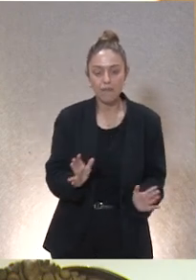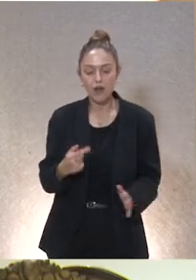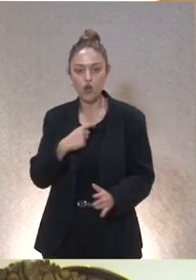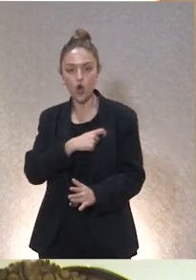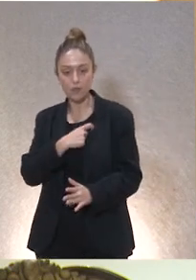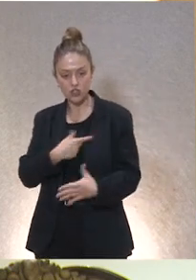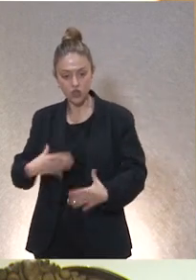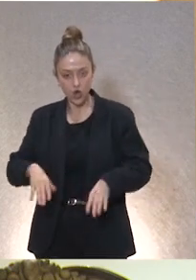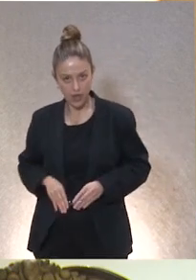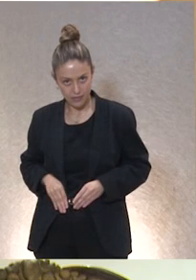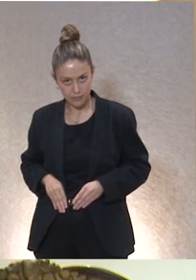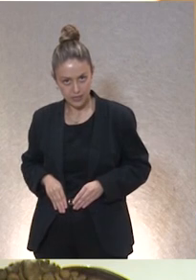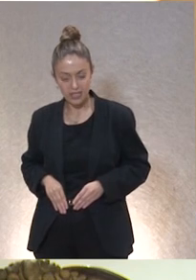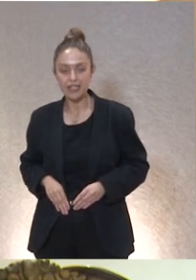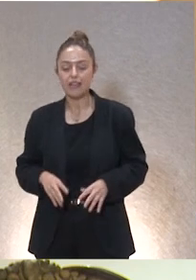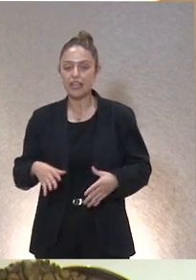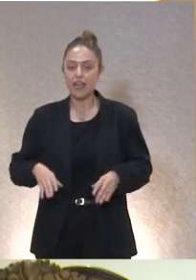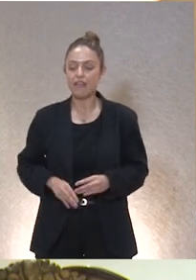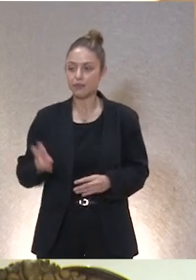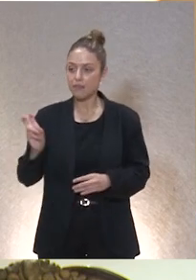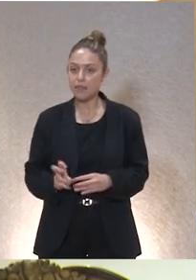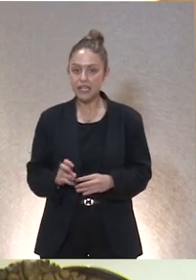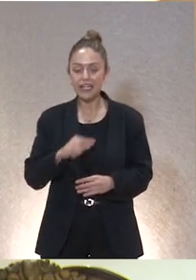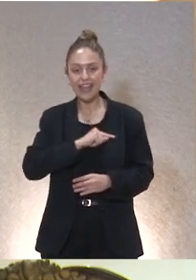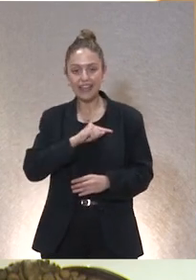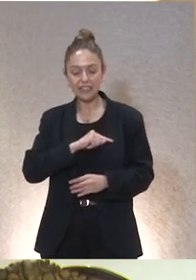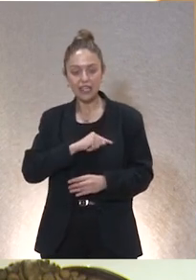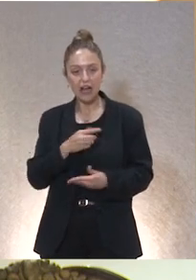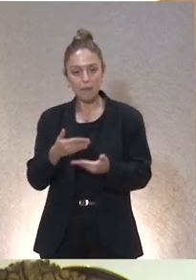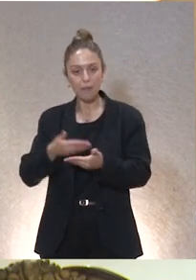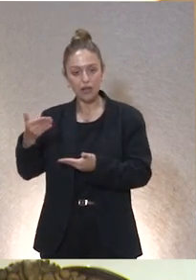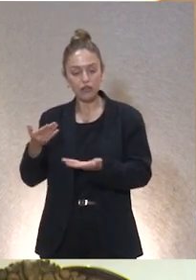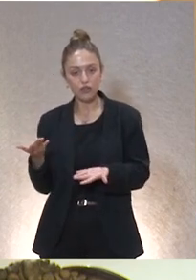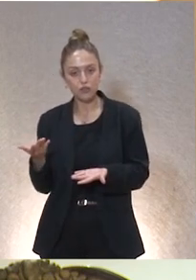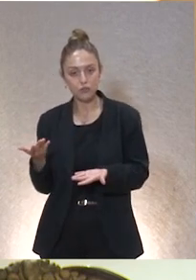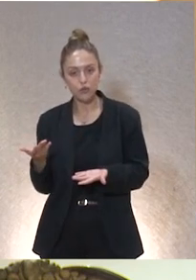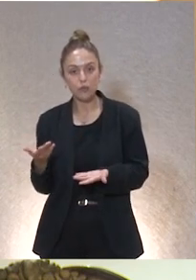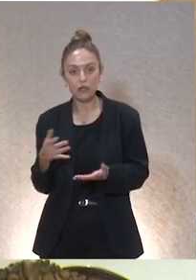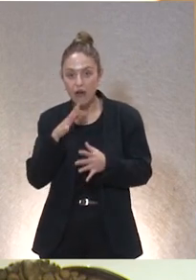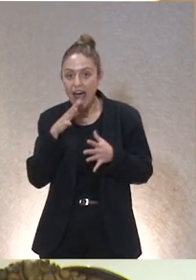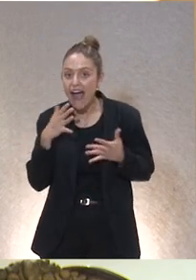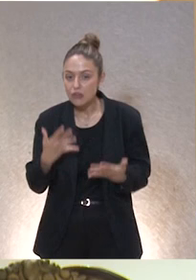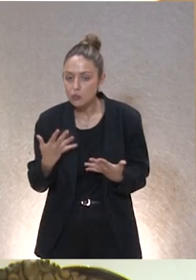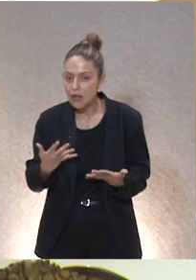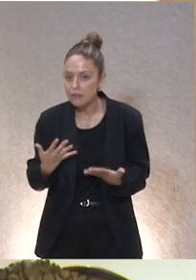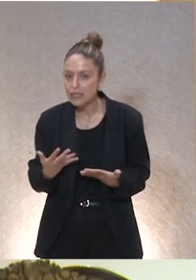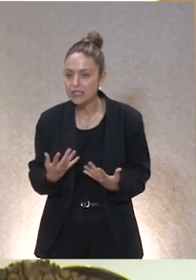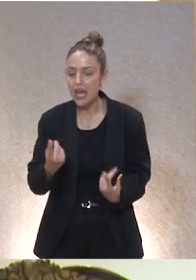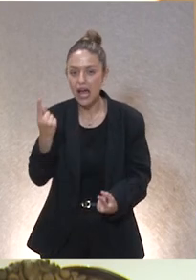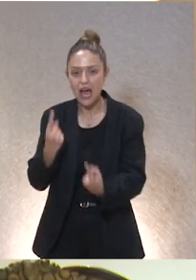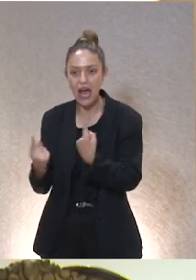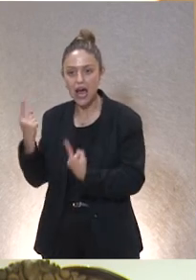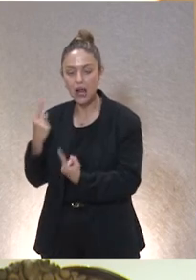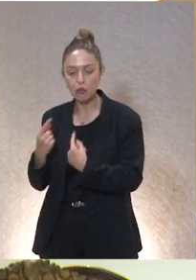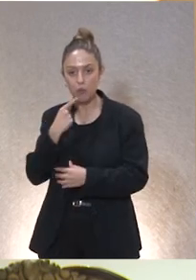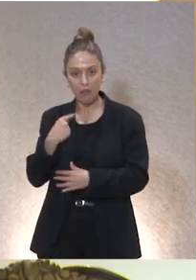comisión y acepté venir hoy a hablarles de la ética del periodismo algunos de los presentes pue pensar que